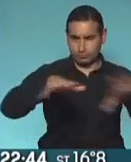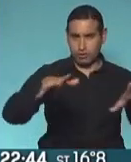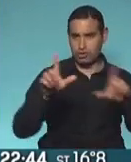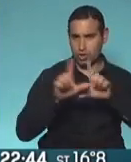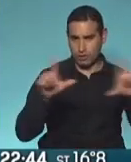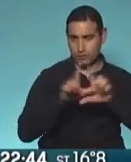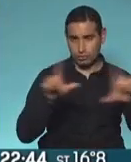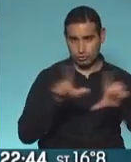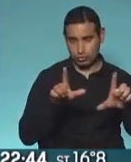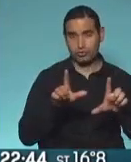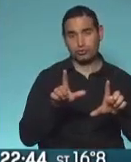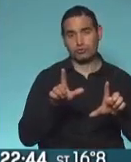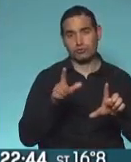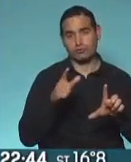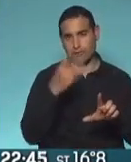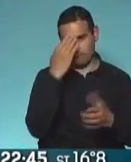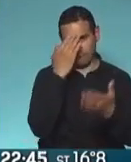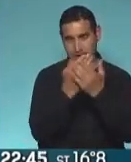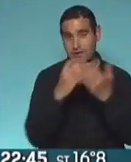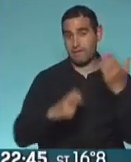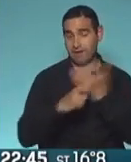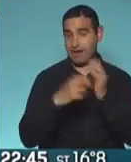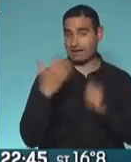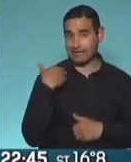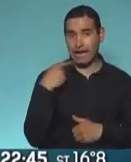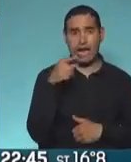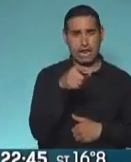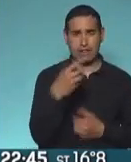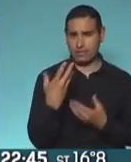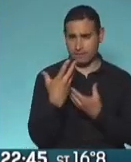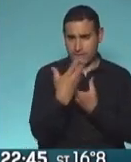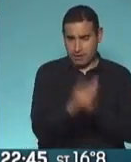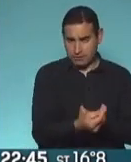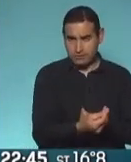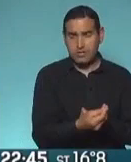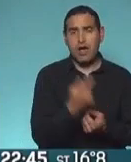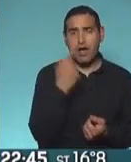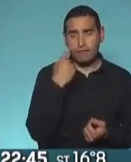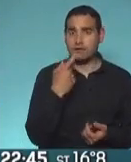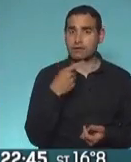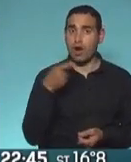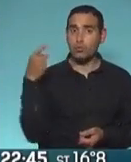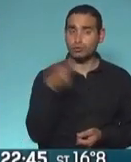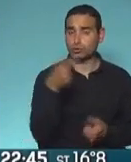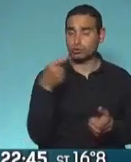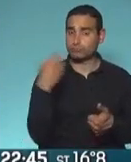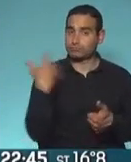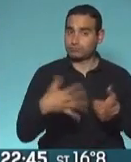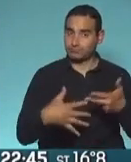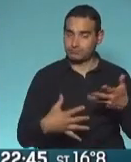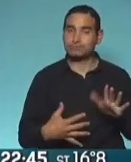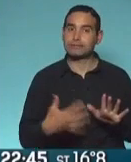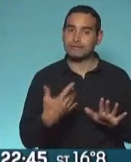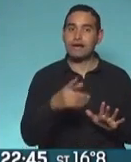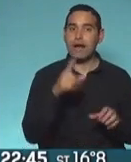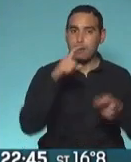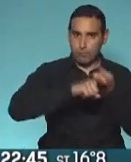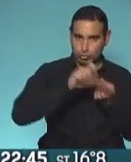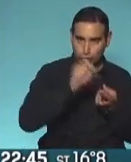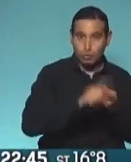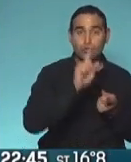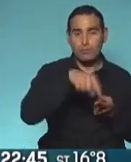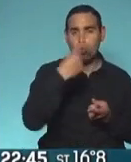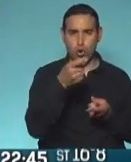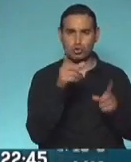declaración ante el fiscal general, en la cual él va a hacer una defensa de esta serie de acusaciones que lo involucran a él, a su esposa, a